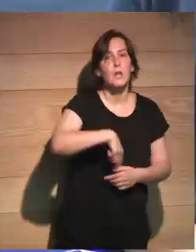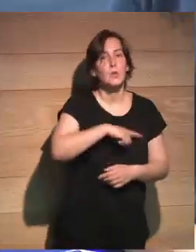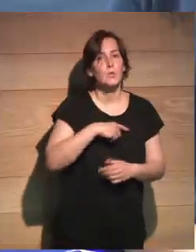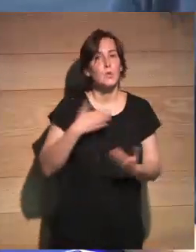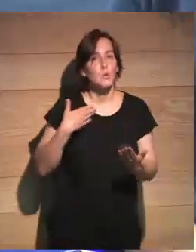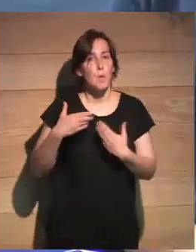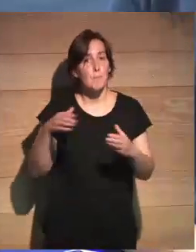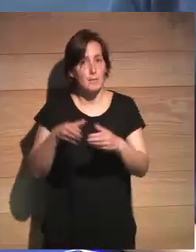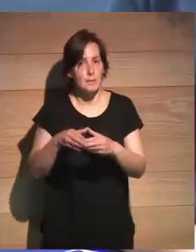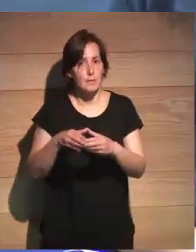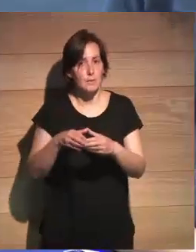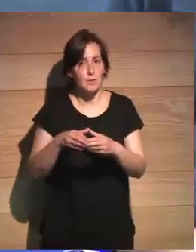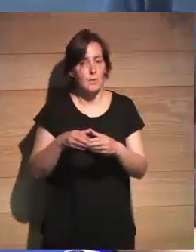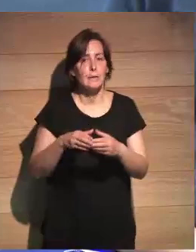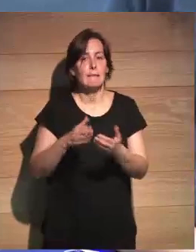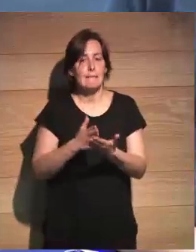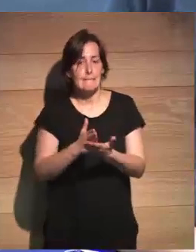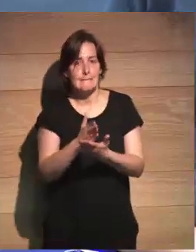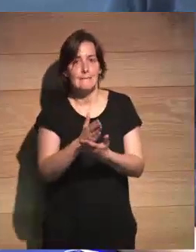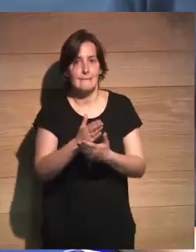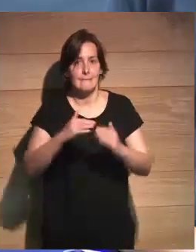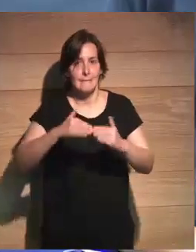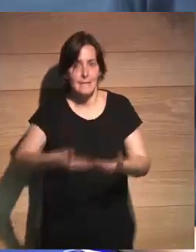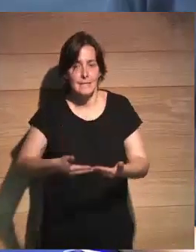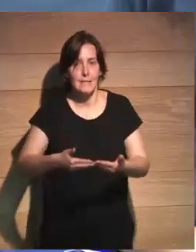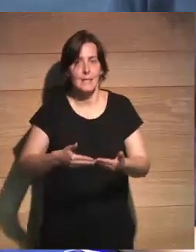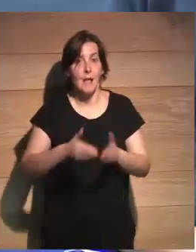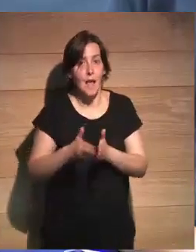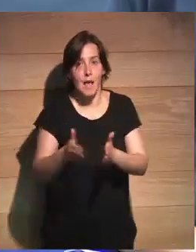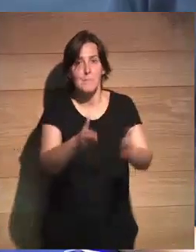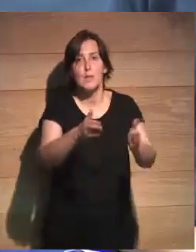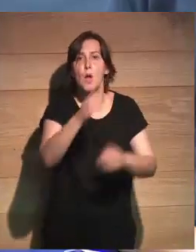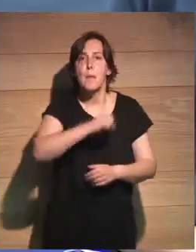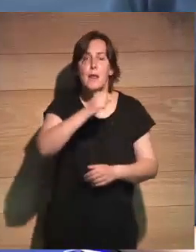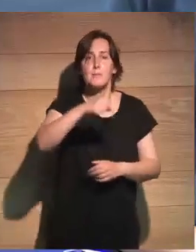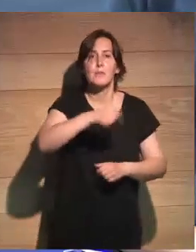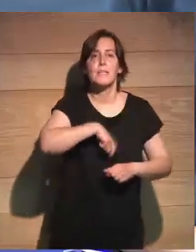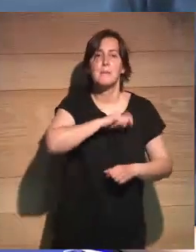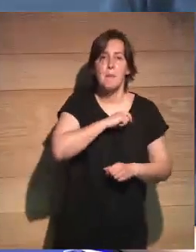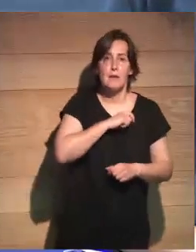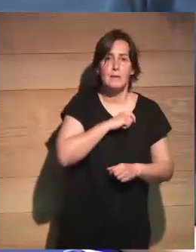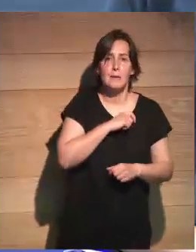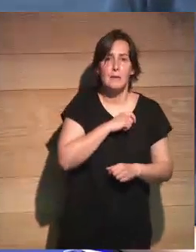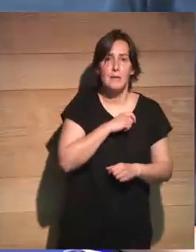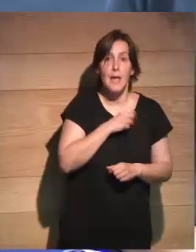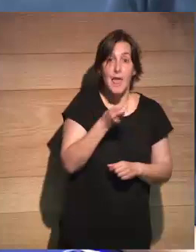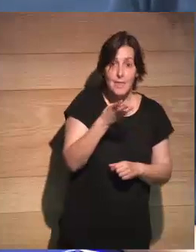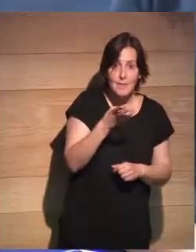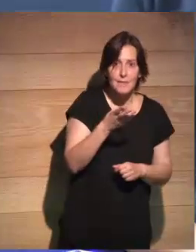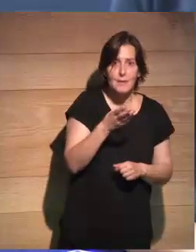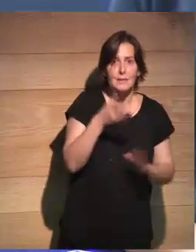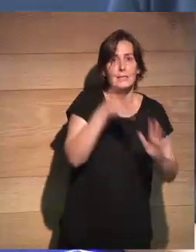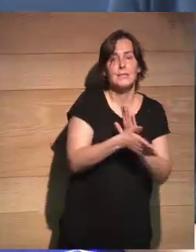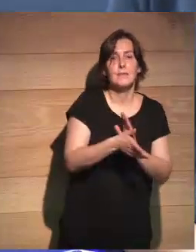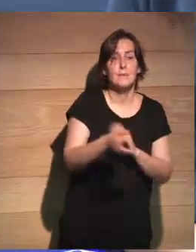decir que estamos abriendo un camino maravilloso en España, que las cifras nos hacen pensar que interesamos a la gente, que